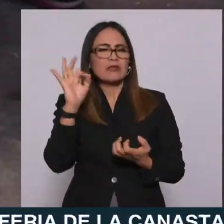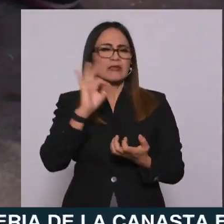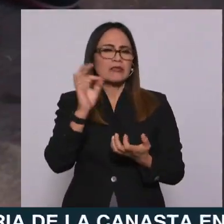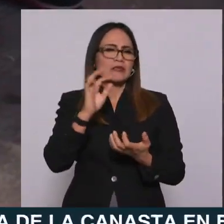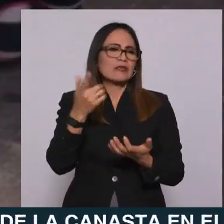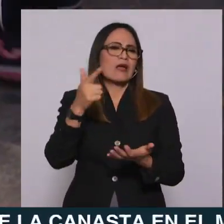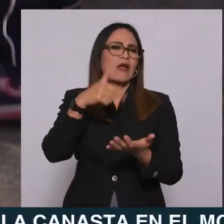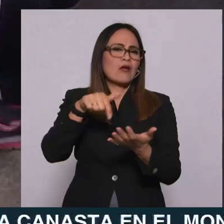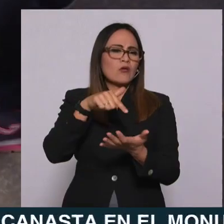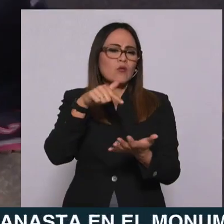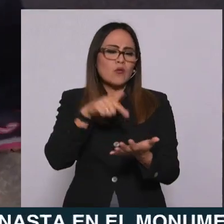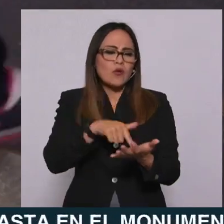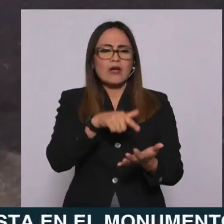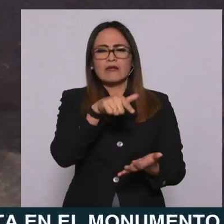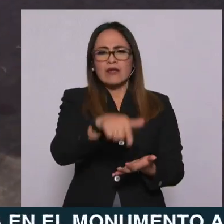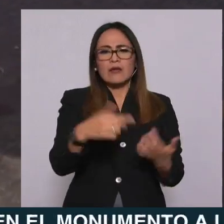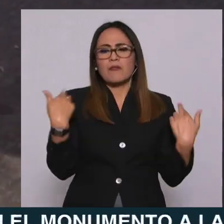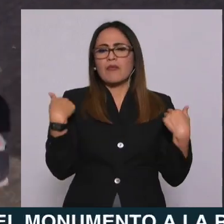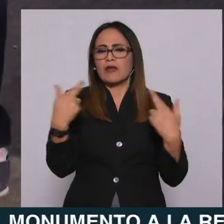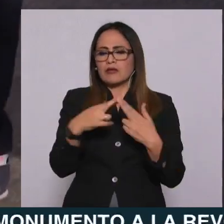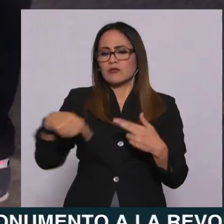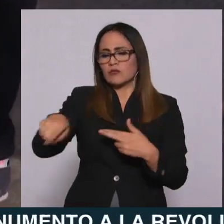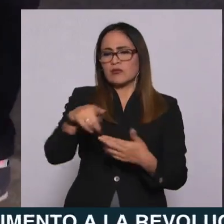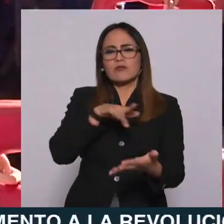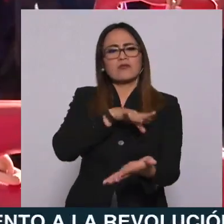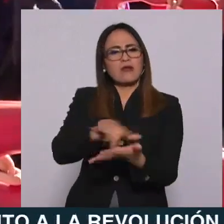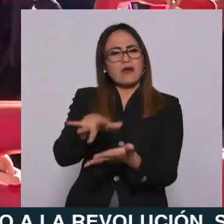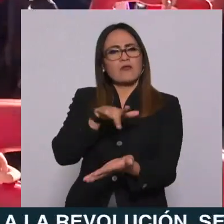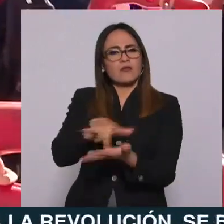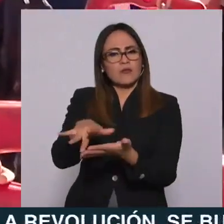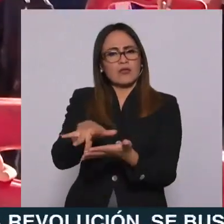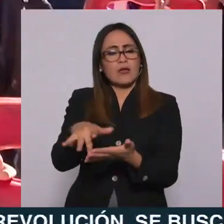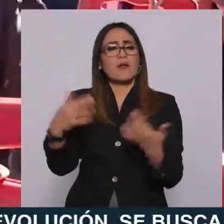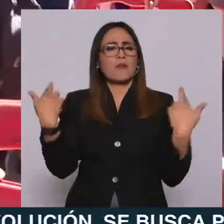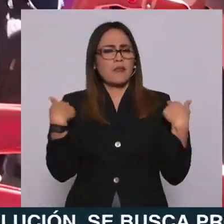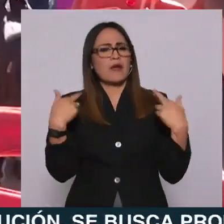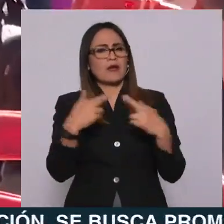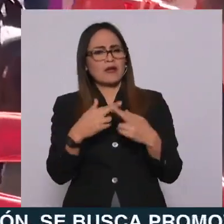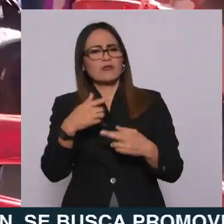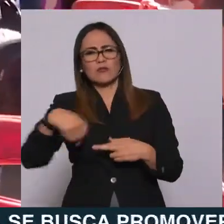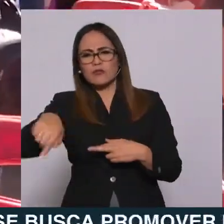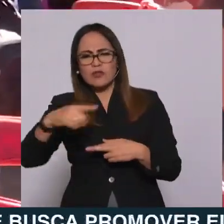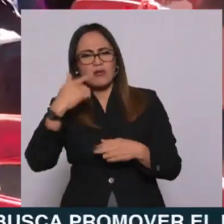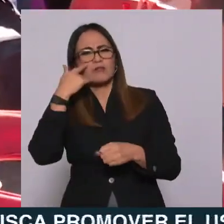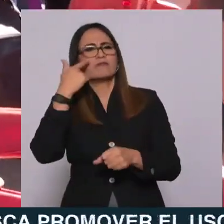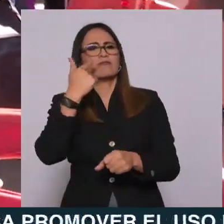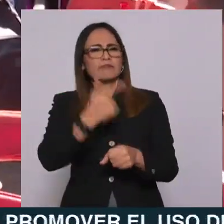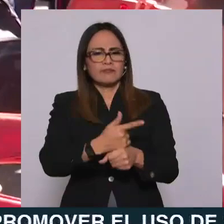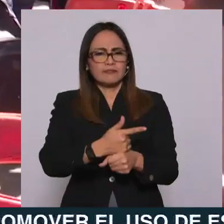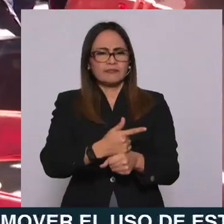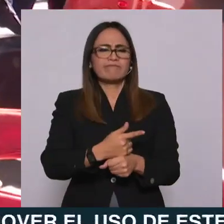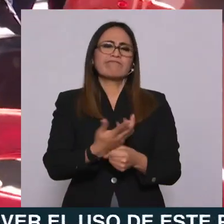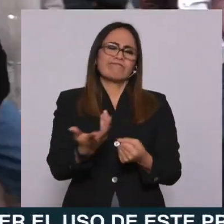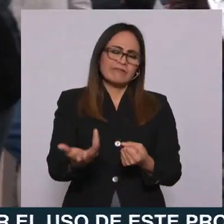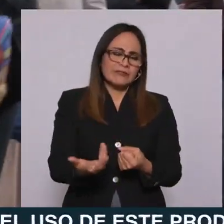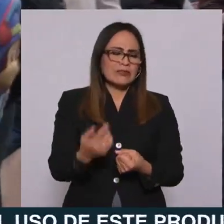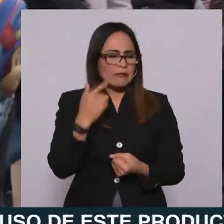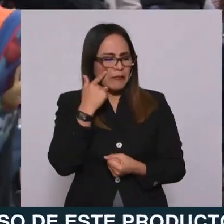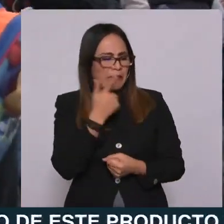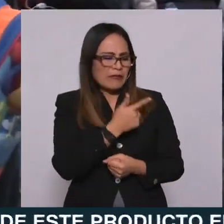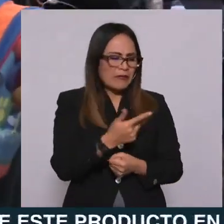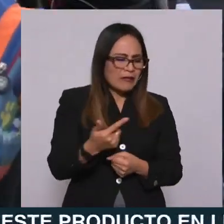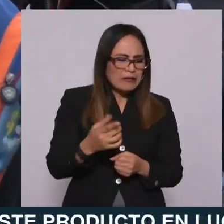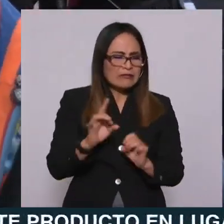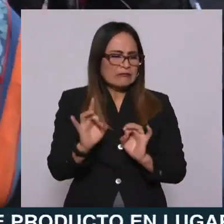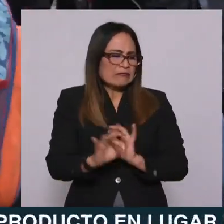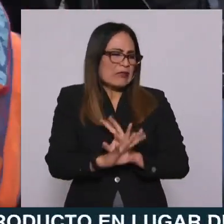referencia que puedan apoyarlos, ¿no? Los maestros finalmente se dan cuenta o tendrían que tener ahí sí un checklist de cuando